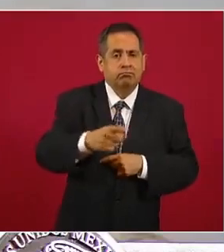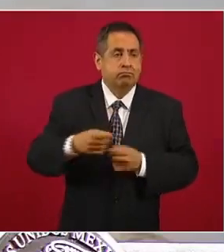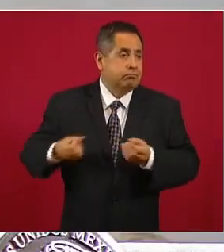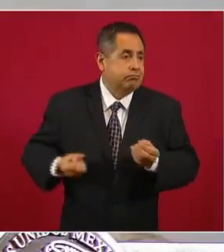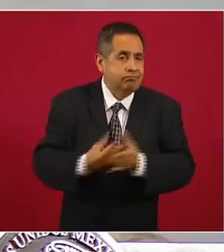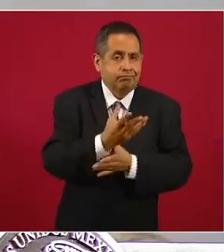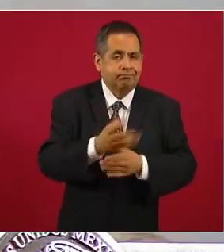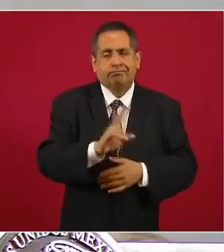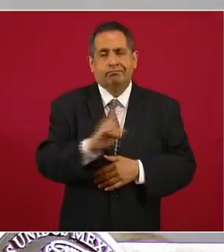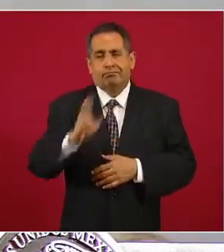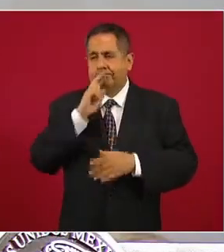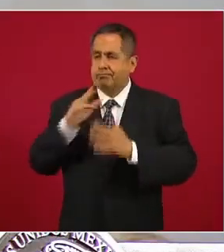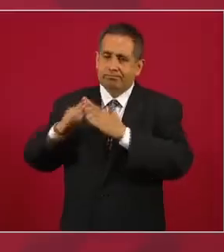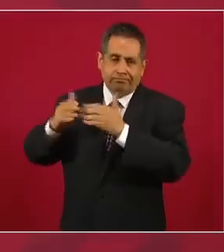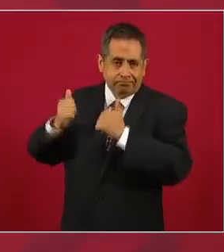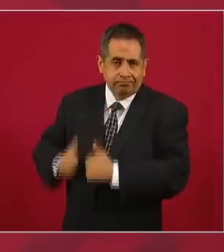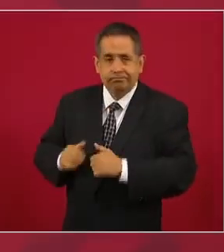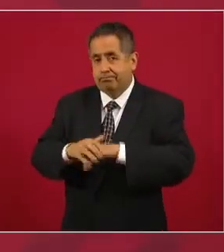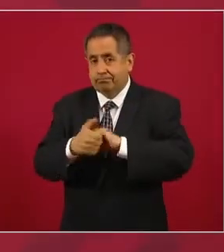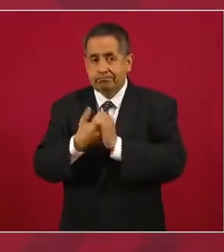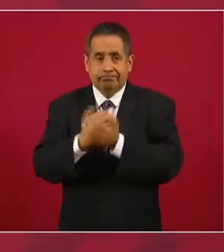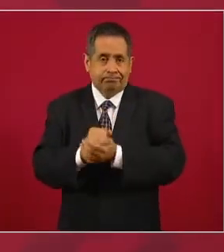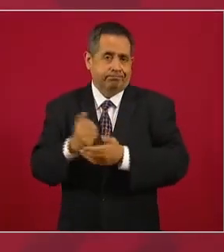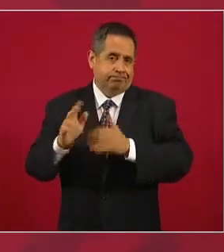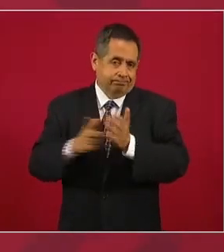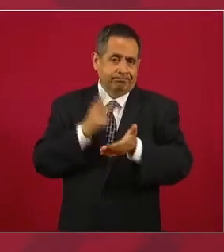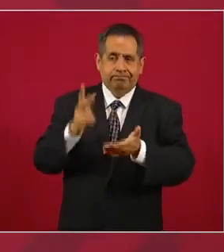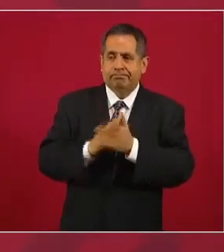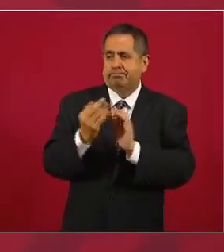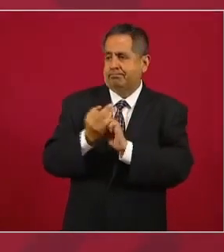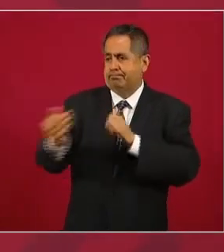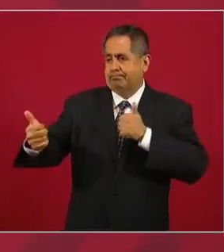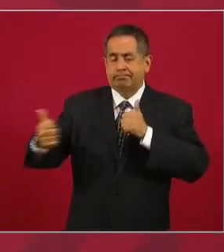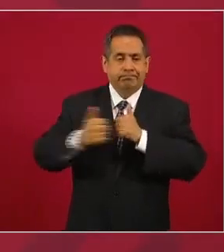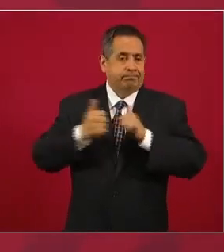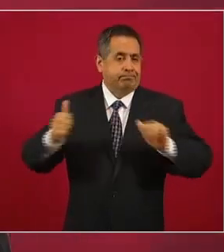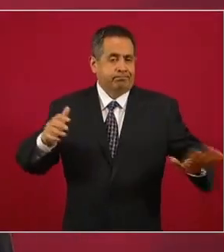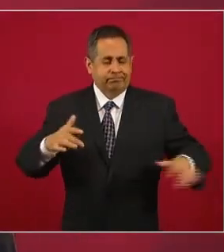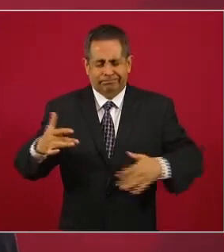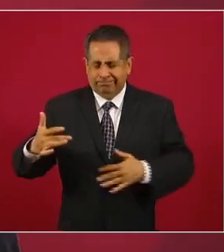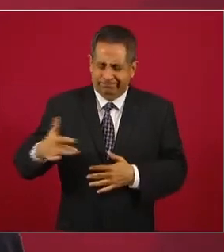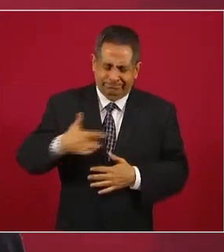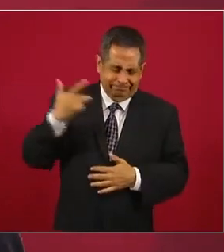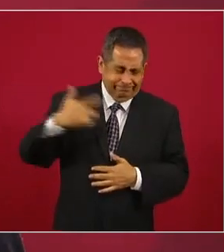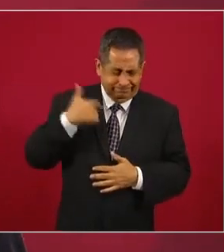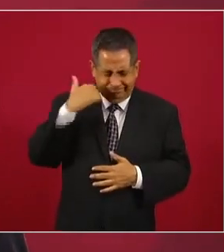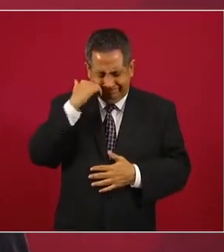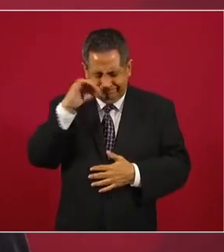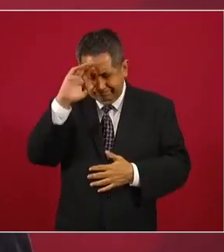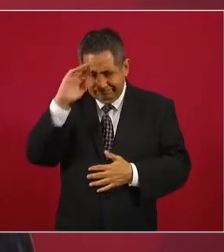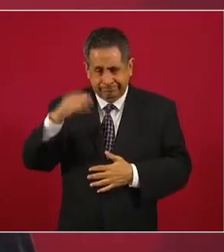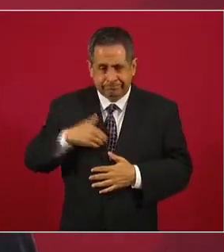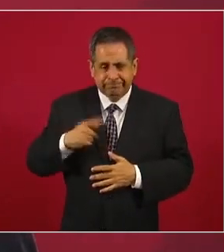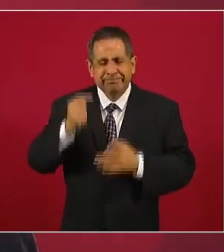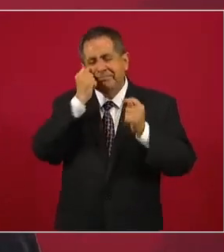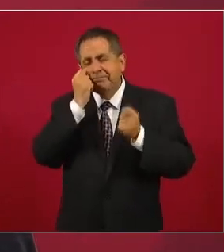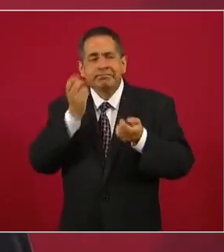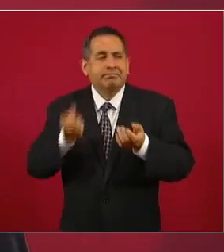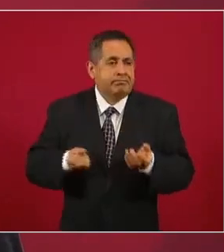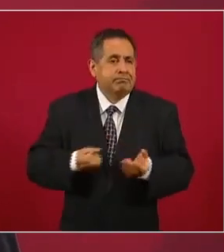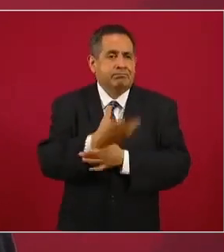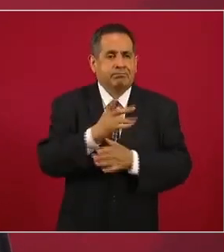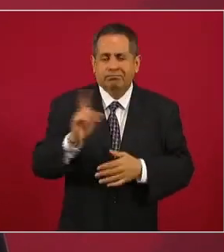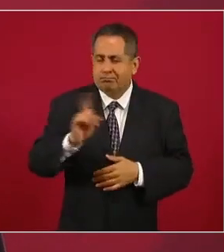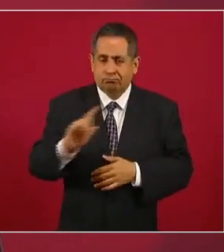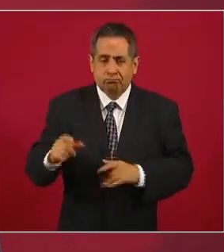mejor lavarse las manos continuamente, mantener la sana distancia. Si se tienen síntomas, no ir fuera de casa, usar